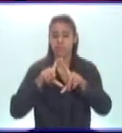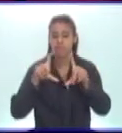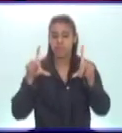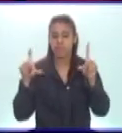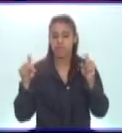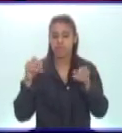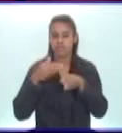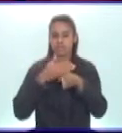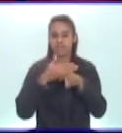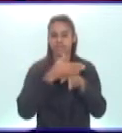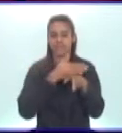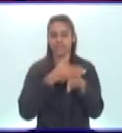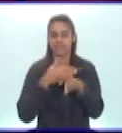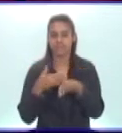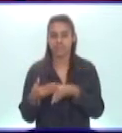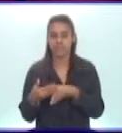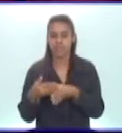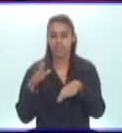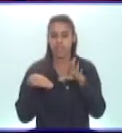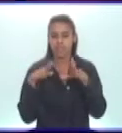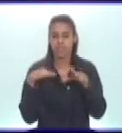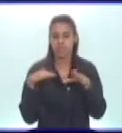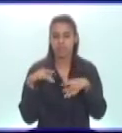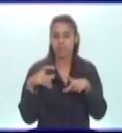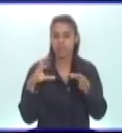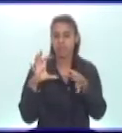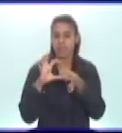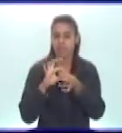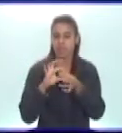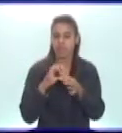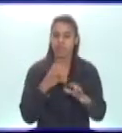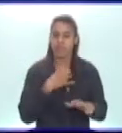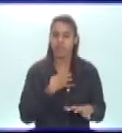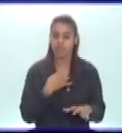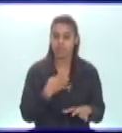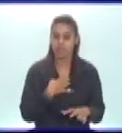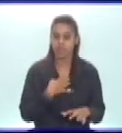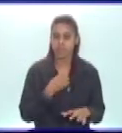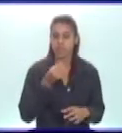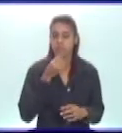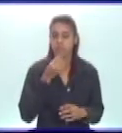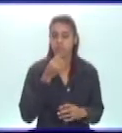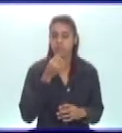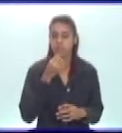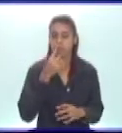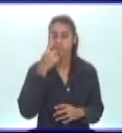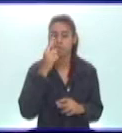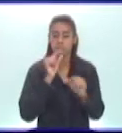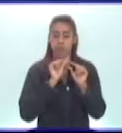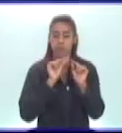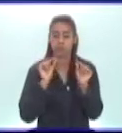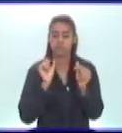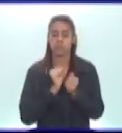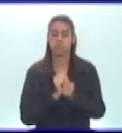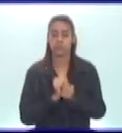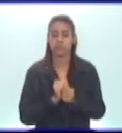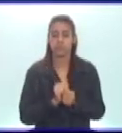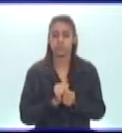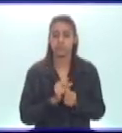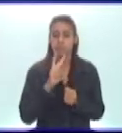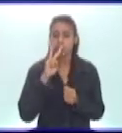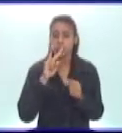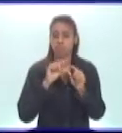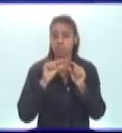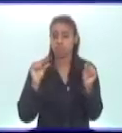en correspondencia con el grado que cursa, teniendo en cuenta que un texto puede ser una oración. Pueden ser